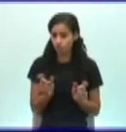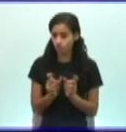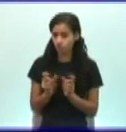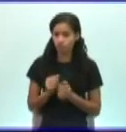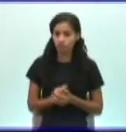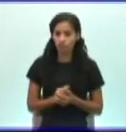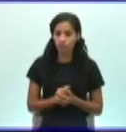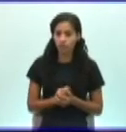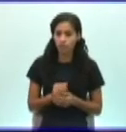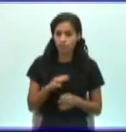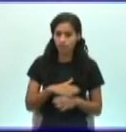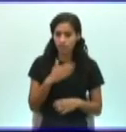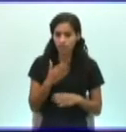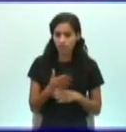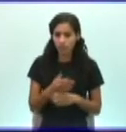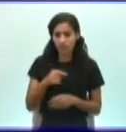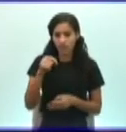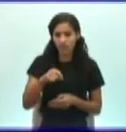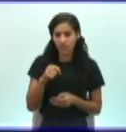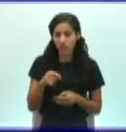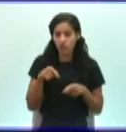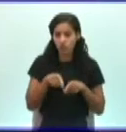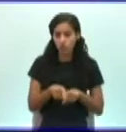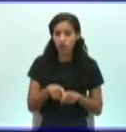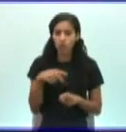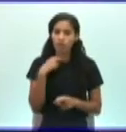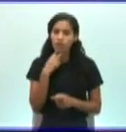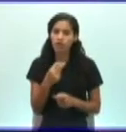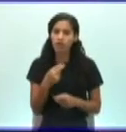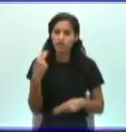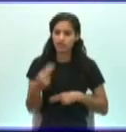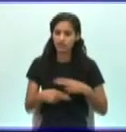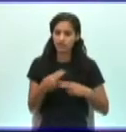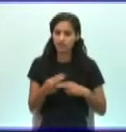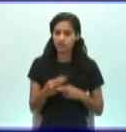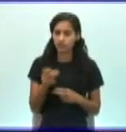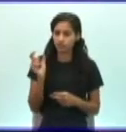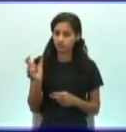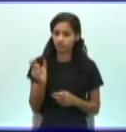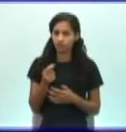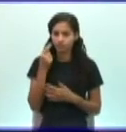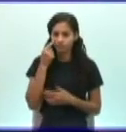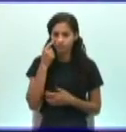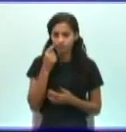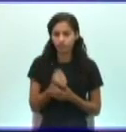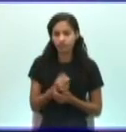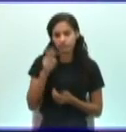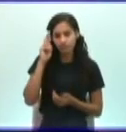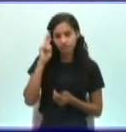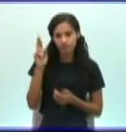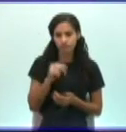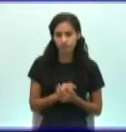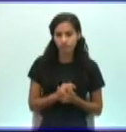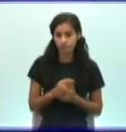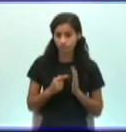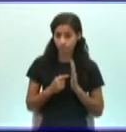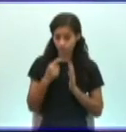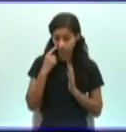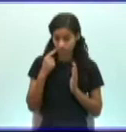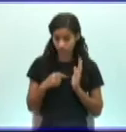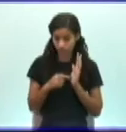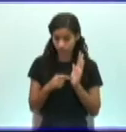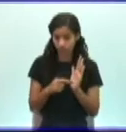que al unirlas esta vez con las vocales se formaban sílabas. Vamos a recordarlas. Presten atención